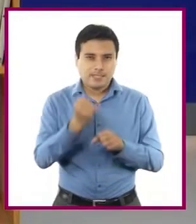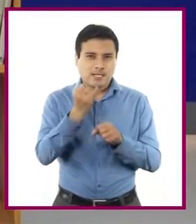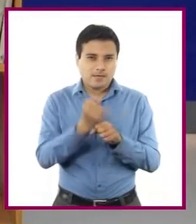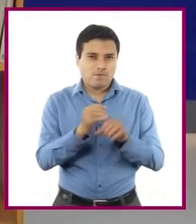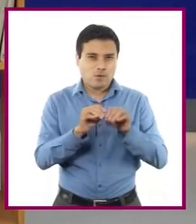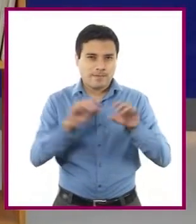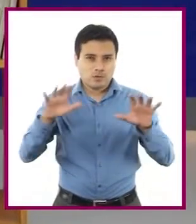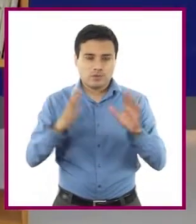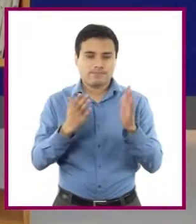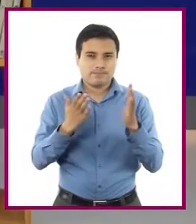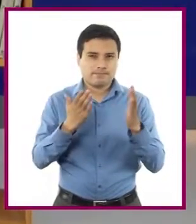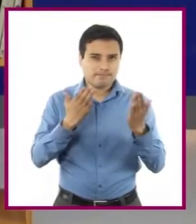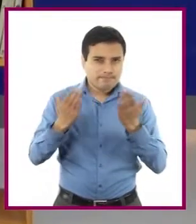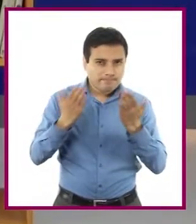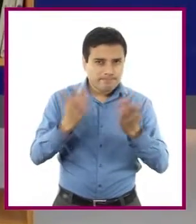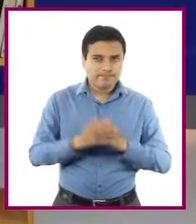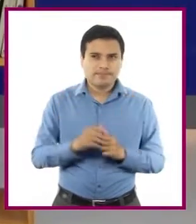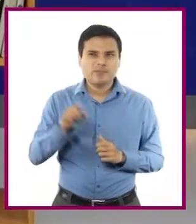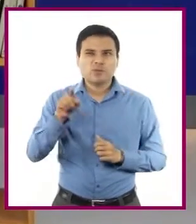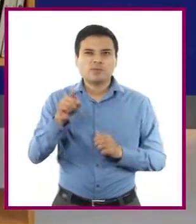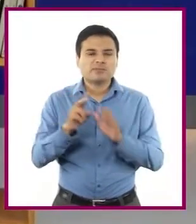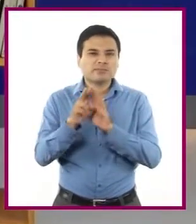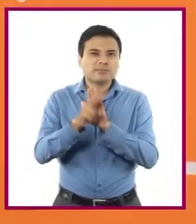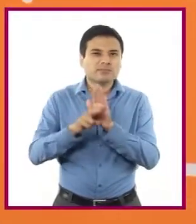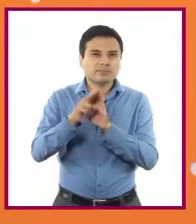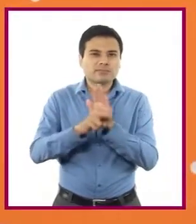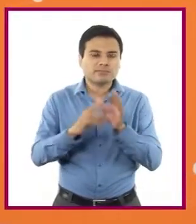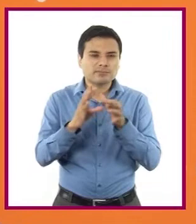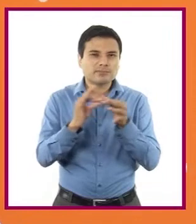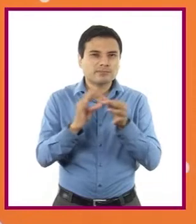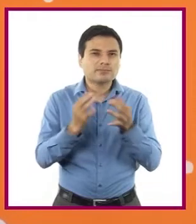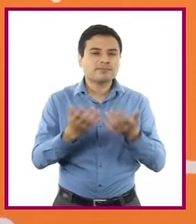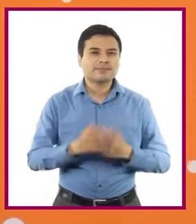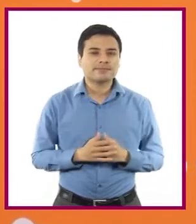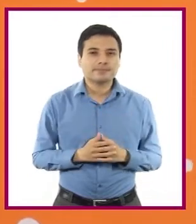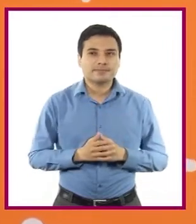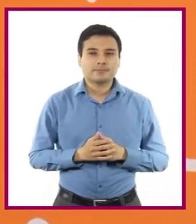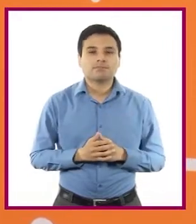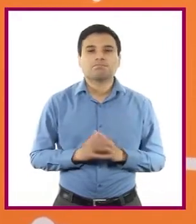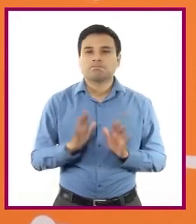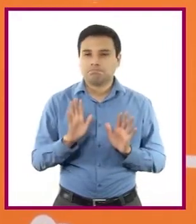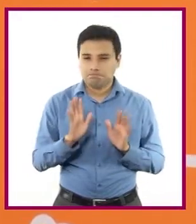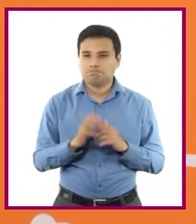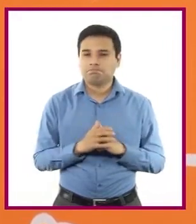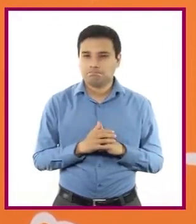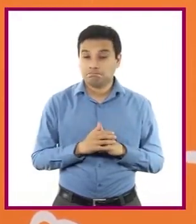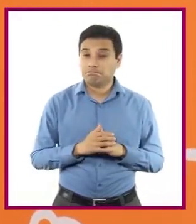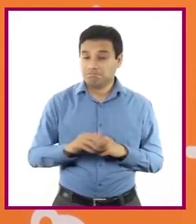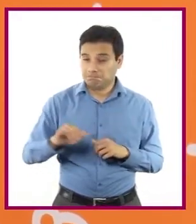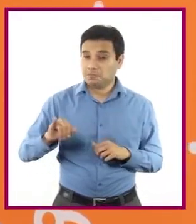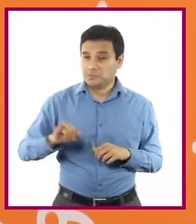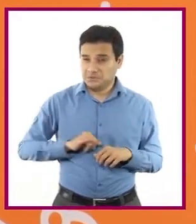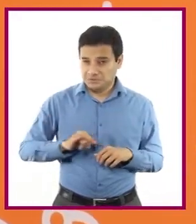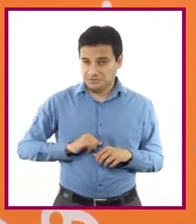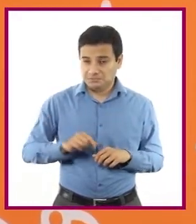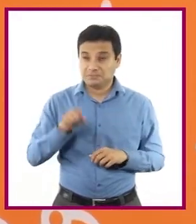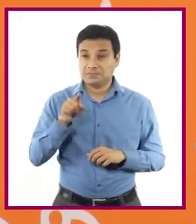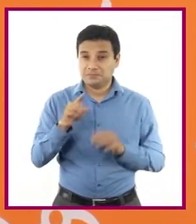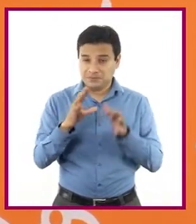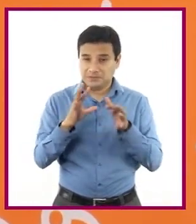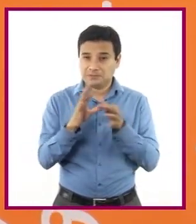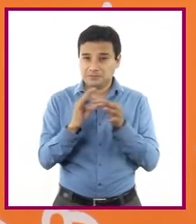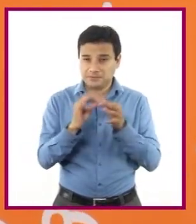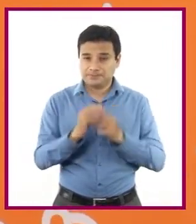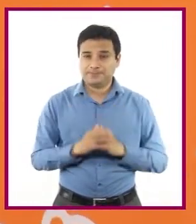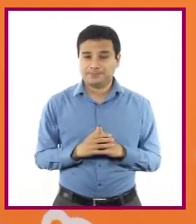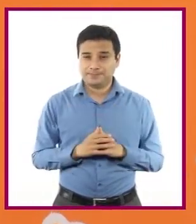¿cuáles serían esas ideas que rescatamos? Logré darme cuenta de algunas ideas que plantea este video. Una de